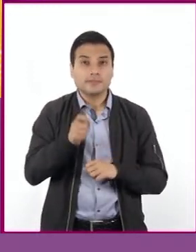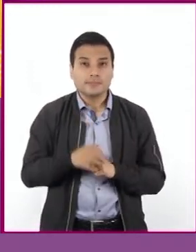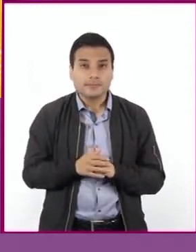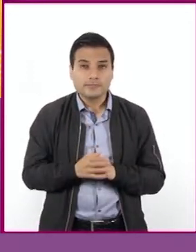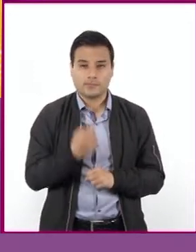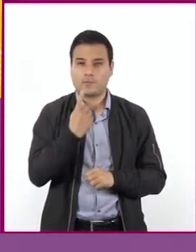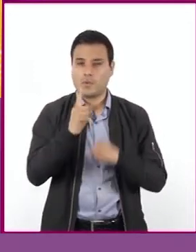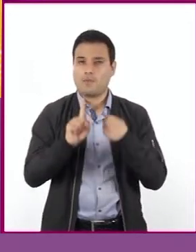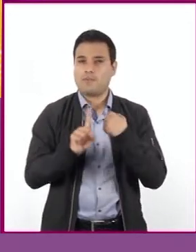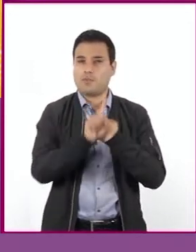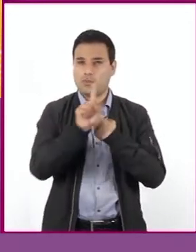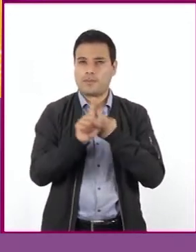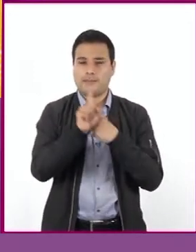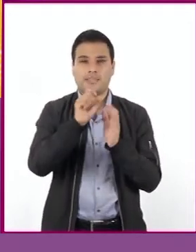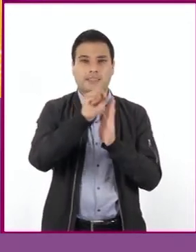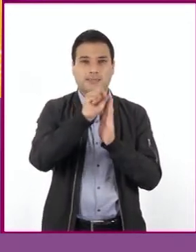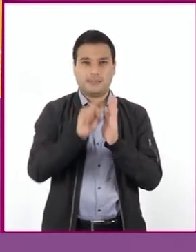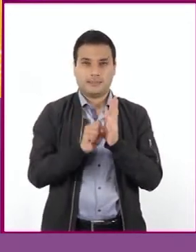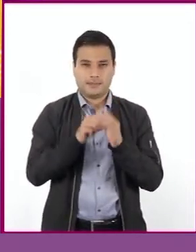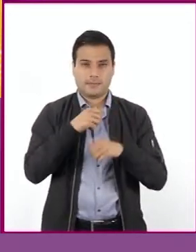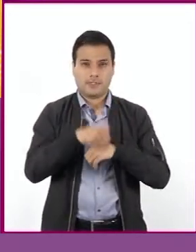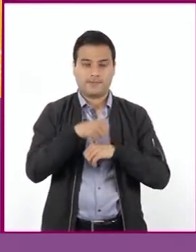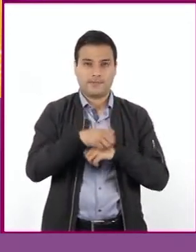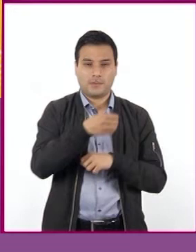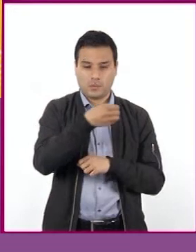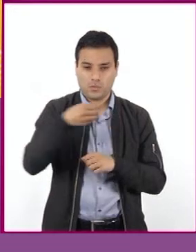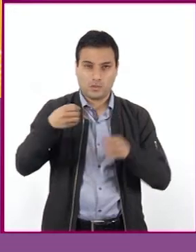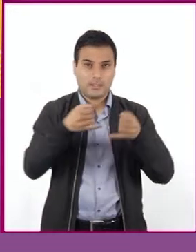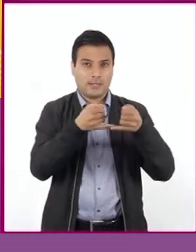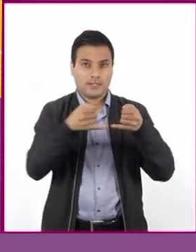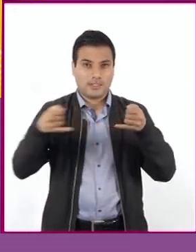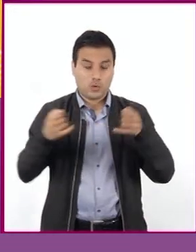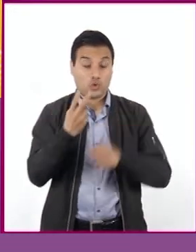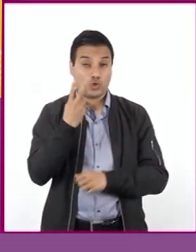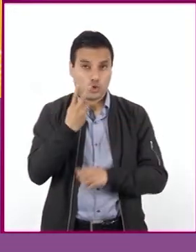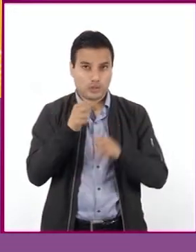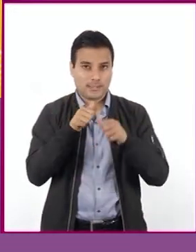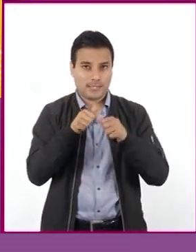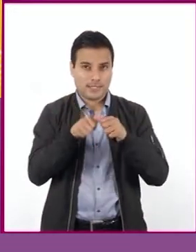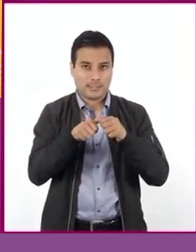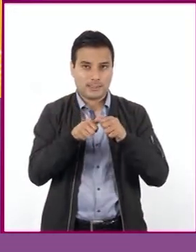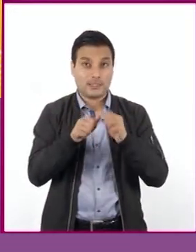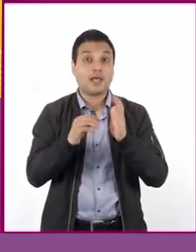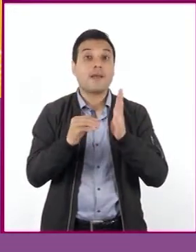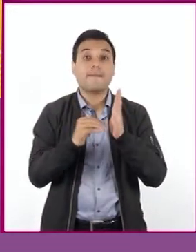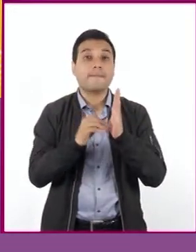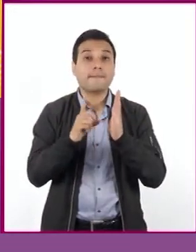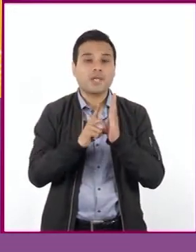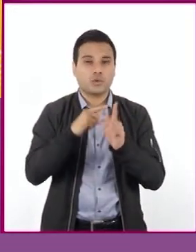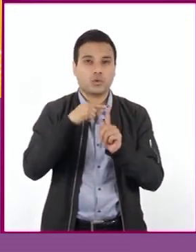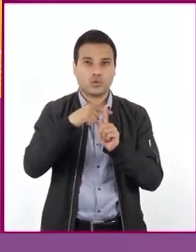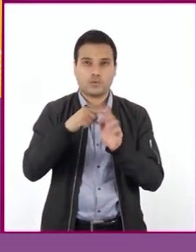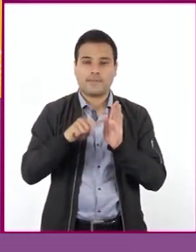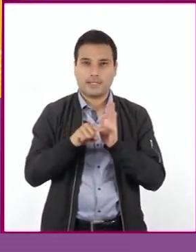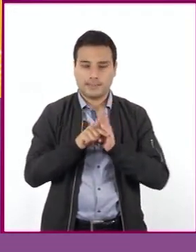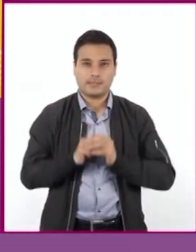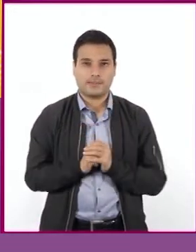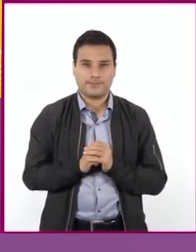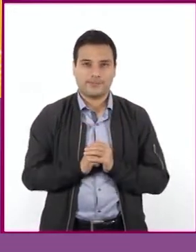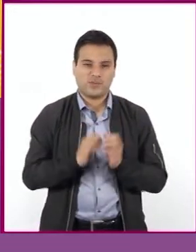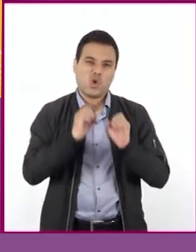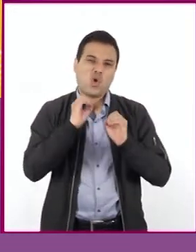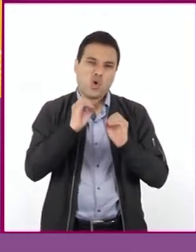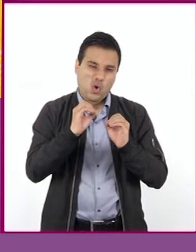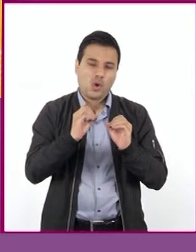de sistema de ecuaciones lineales con dos incógnitas por el método de suma y resta, también conocido